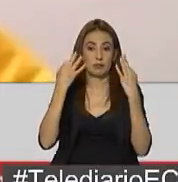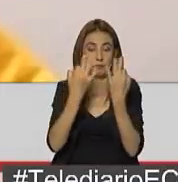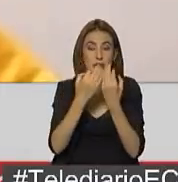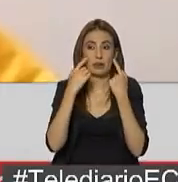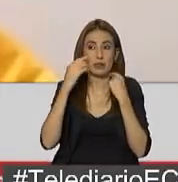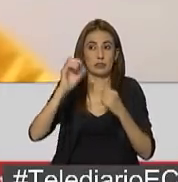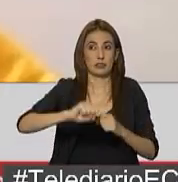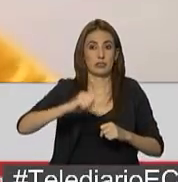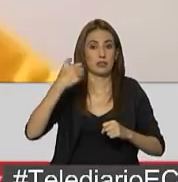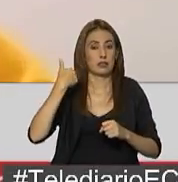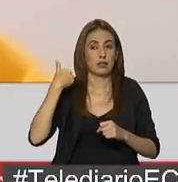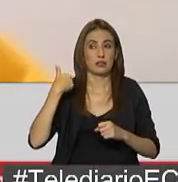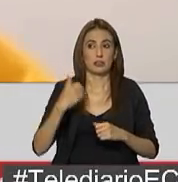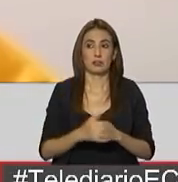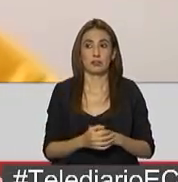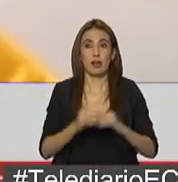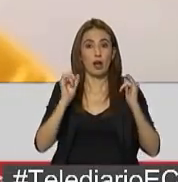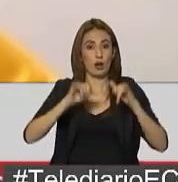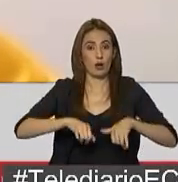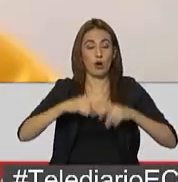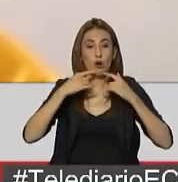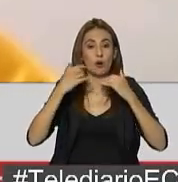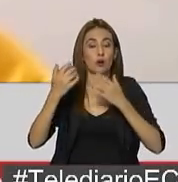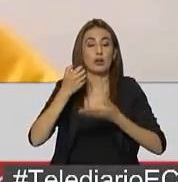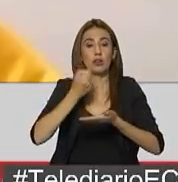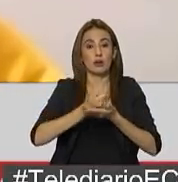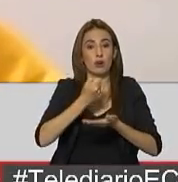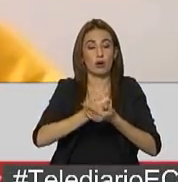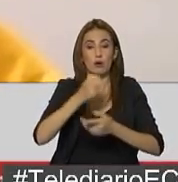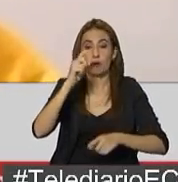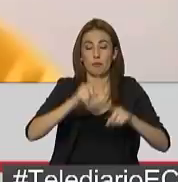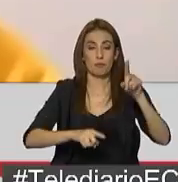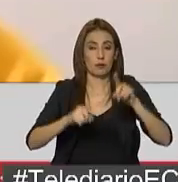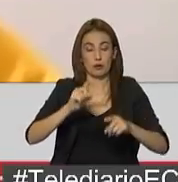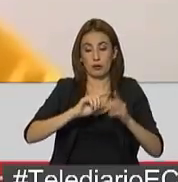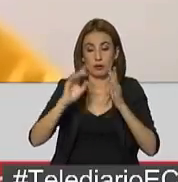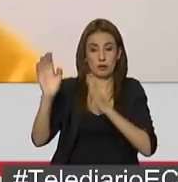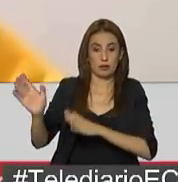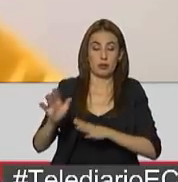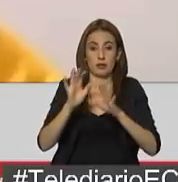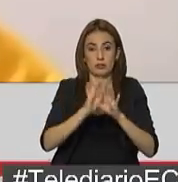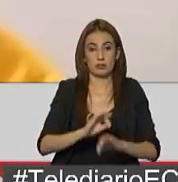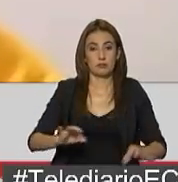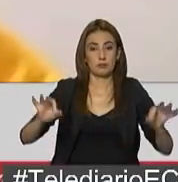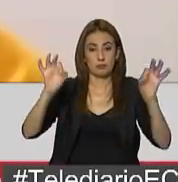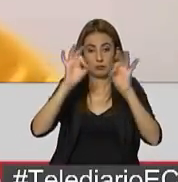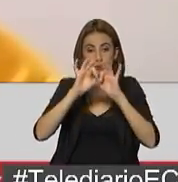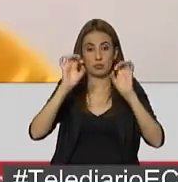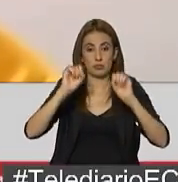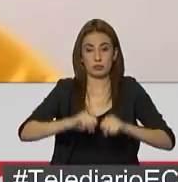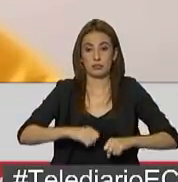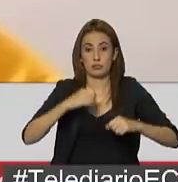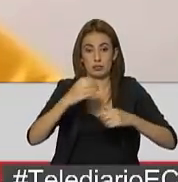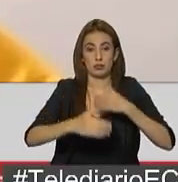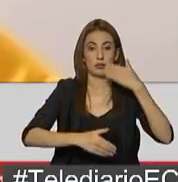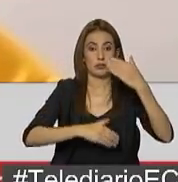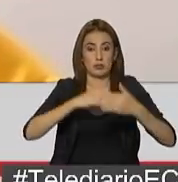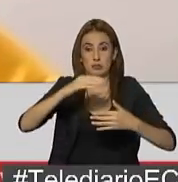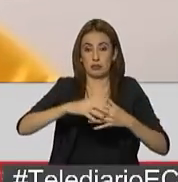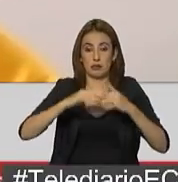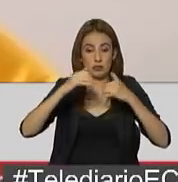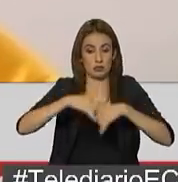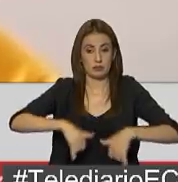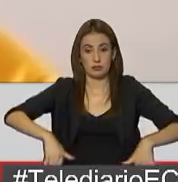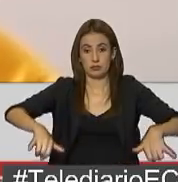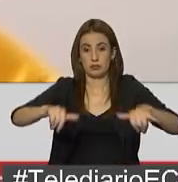Que sensibilice a los compradores, a los ecuatorianos, la importancia de tener o de consumir el producto hecho